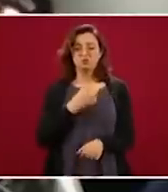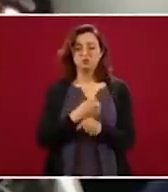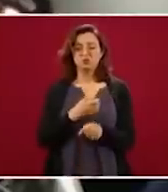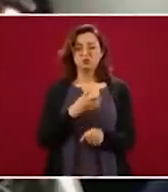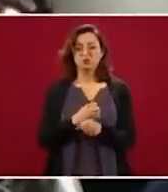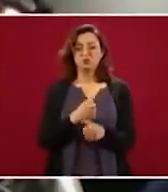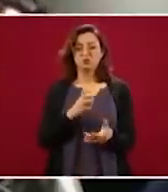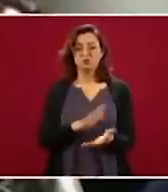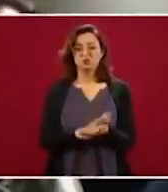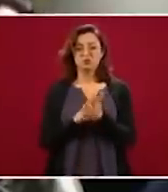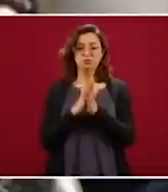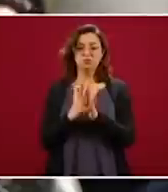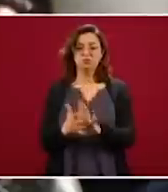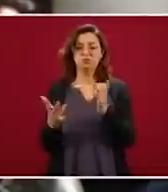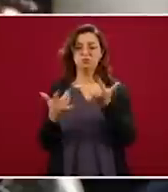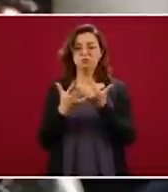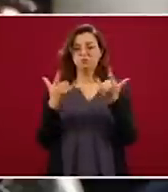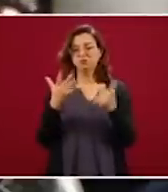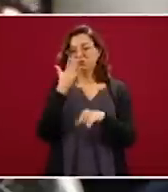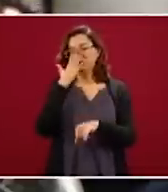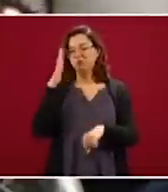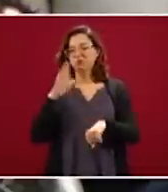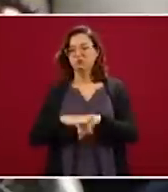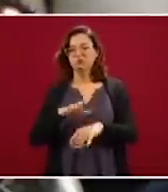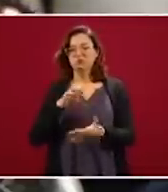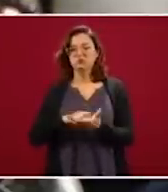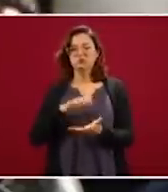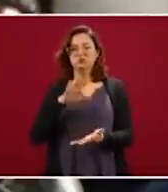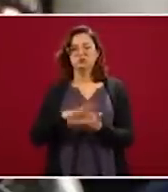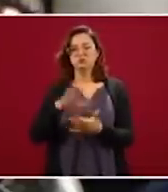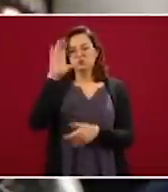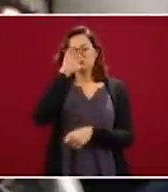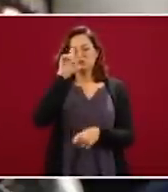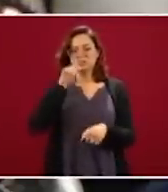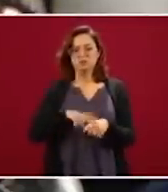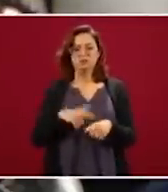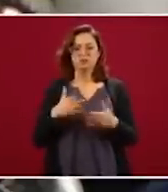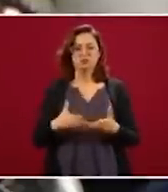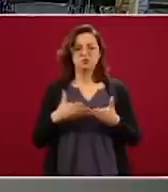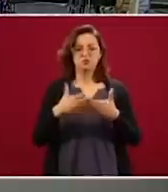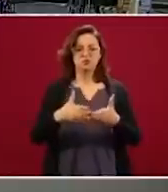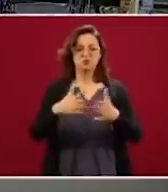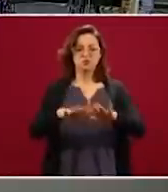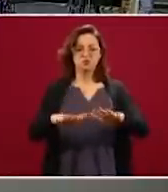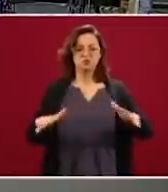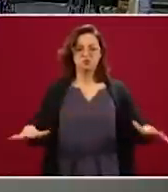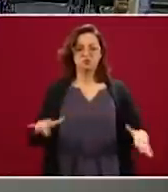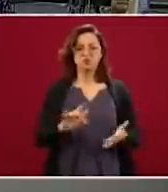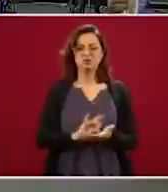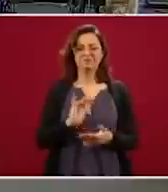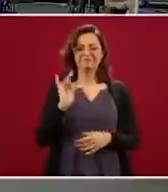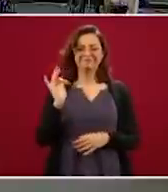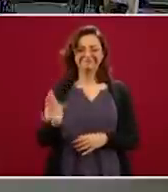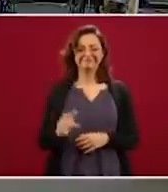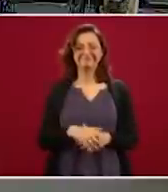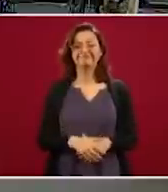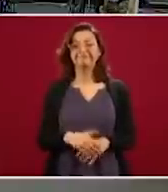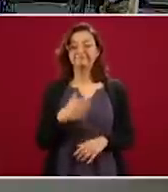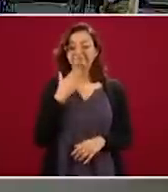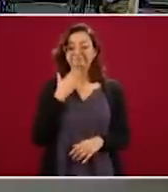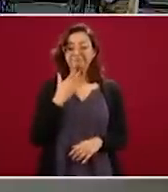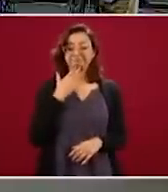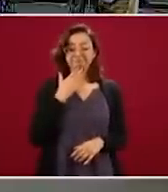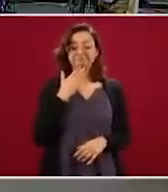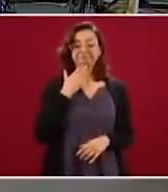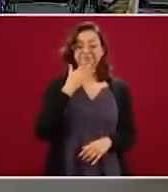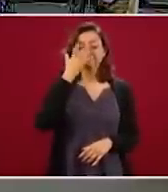transformación pasara a la historia con una cultura marítima. Gracias. Muy bien, muy bien. Vamos a